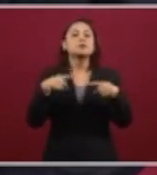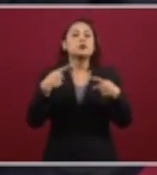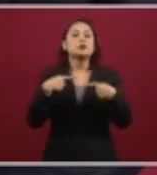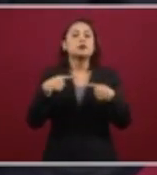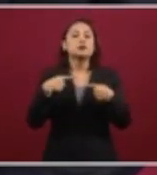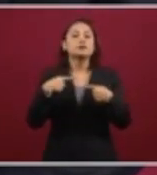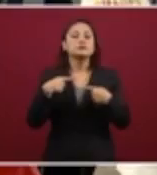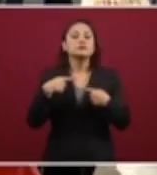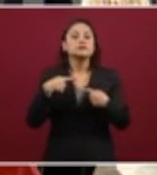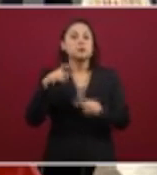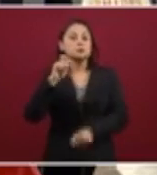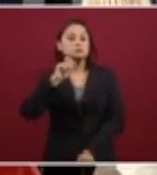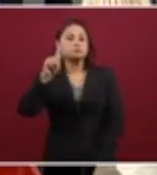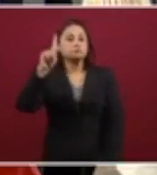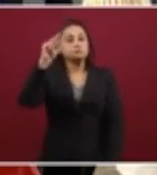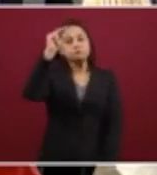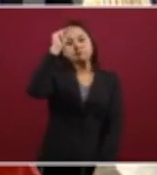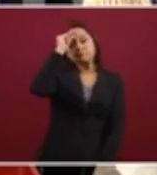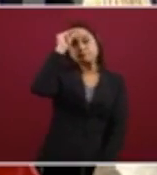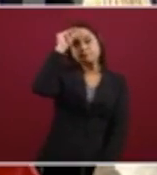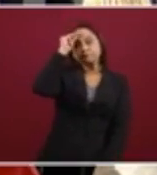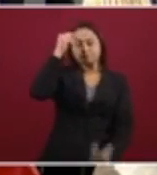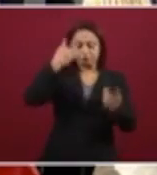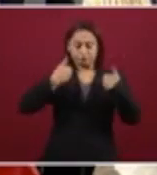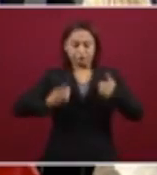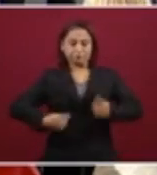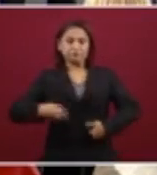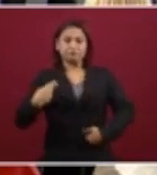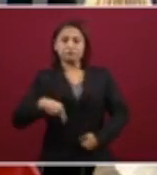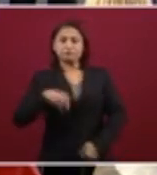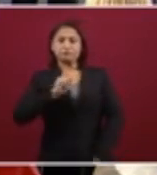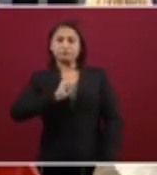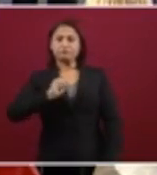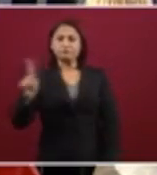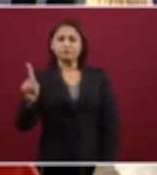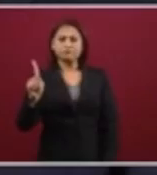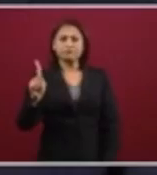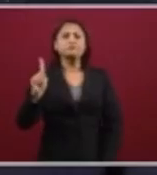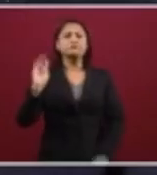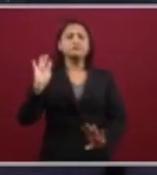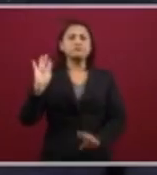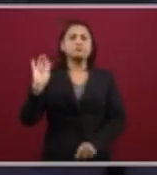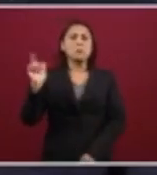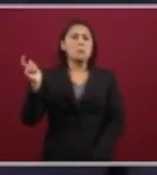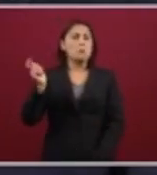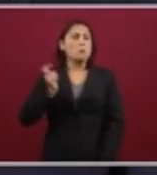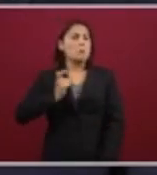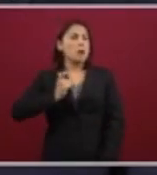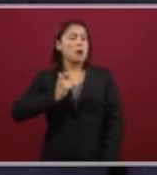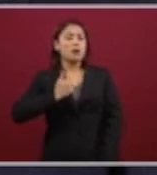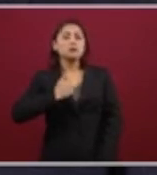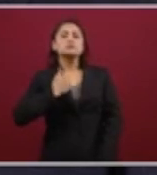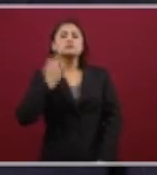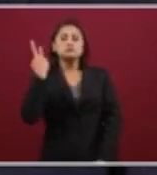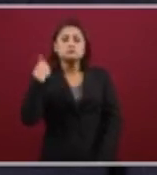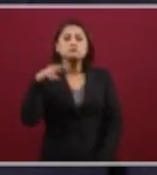los intelectuales de más renombre, con gastos pagados,